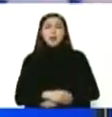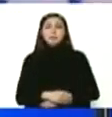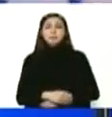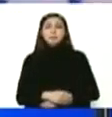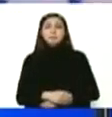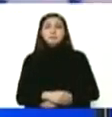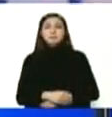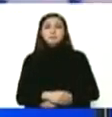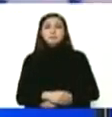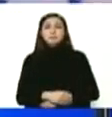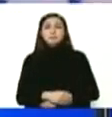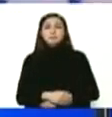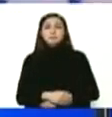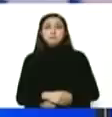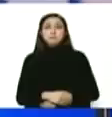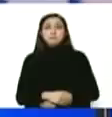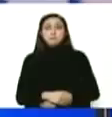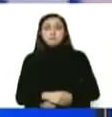General Márquez,